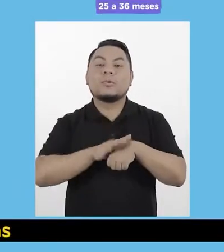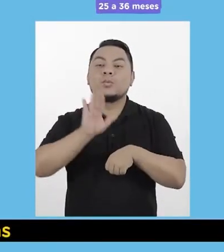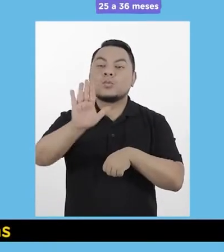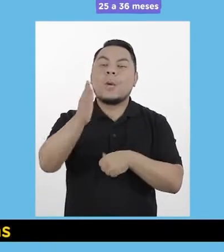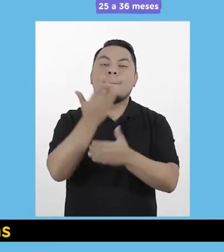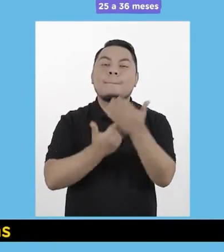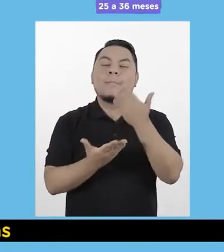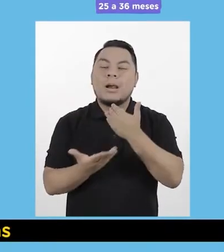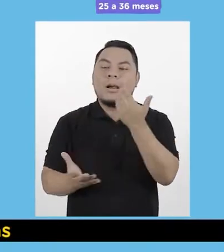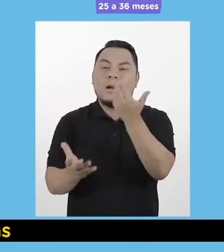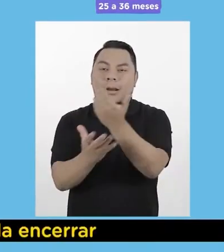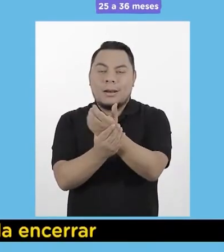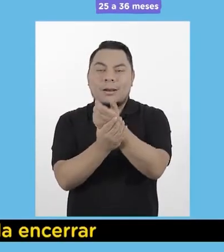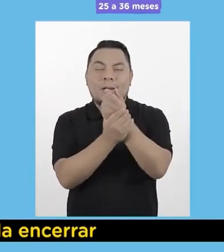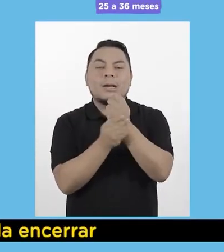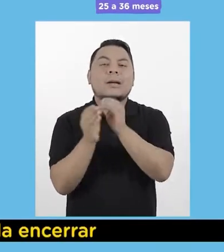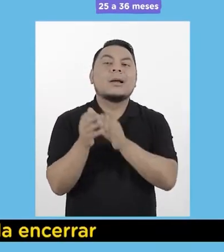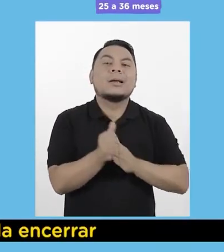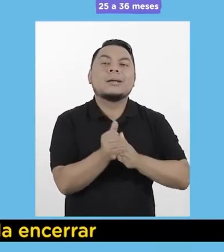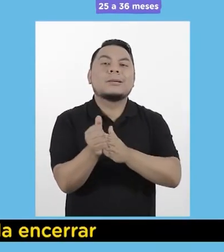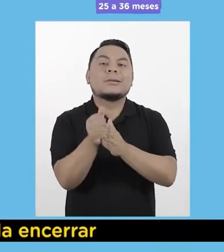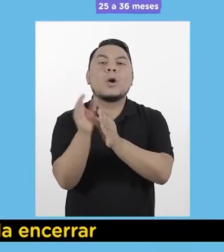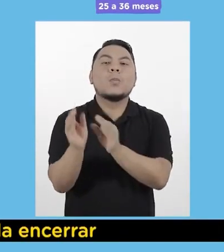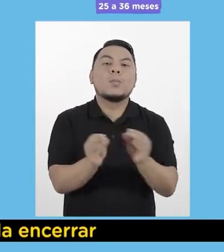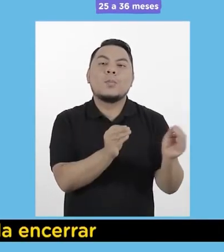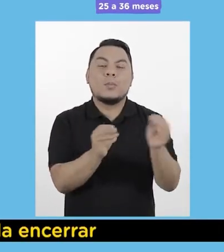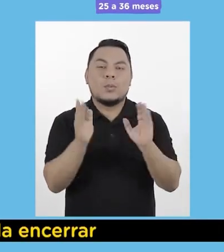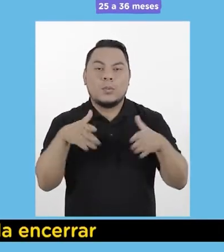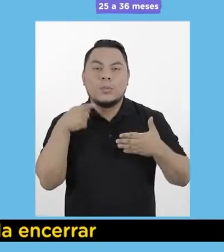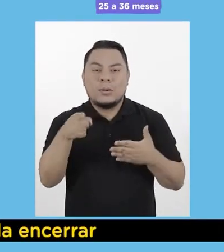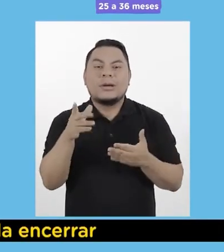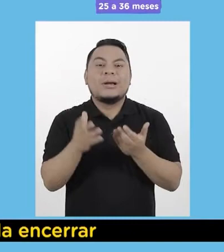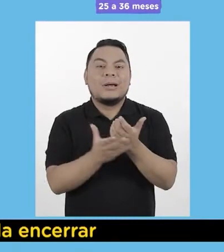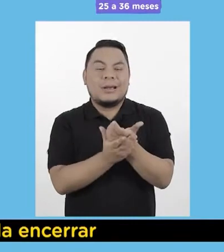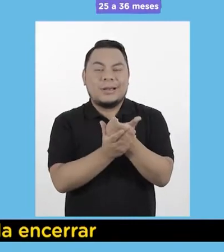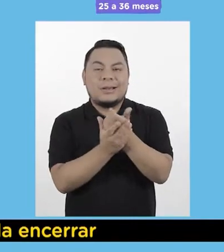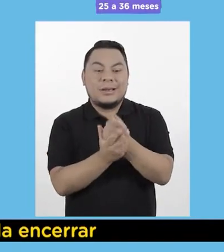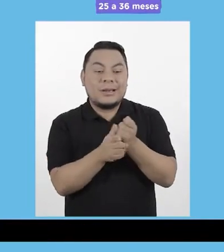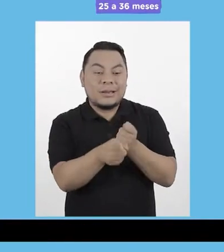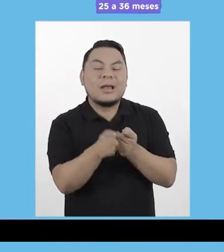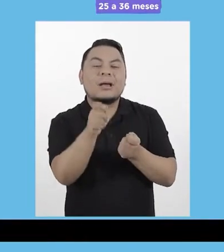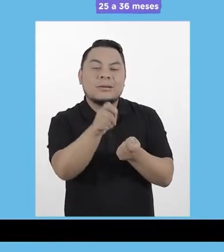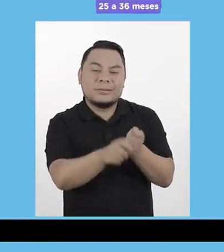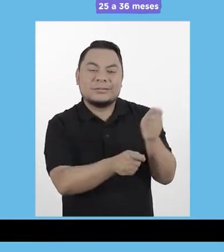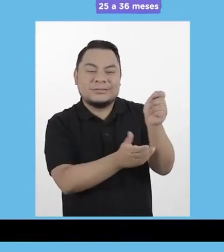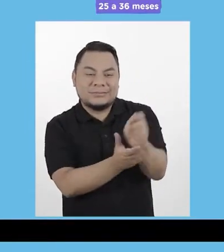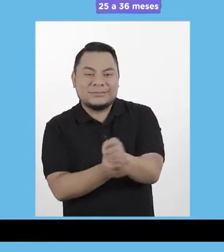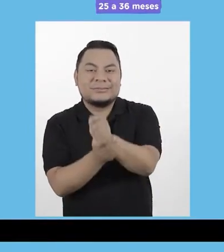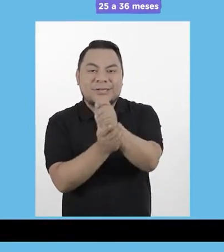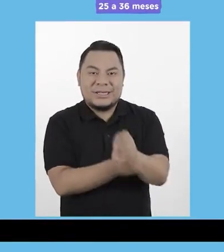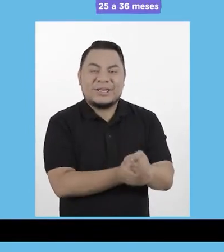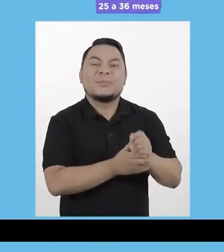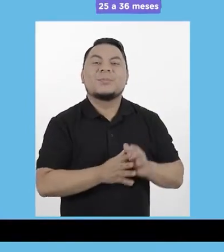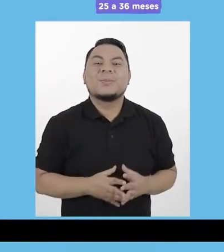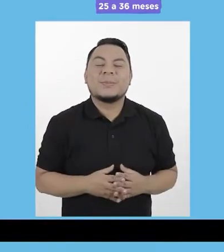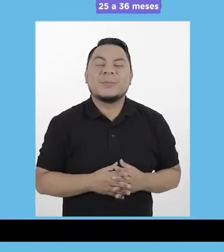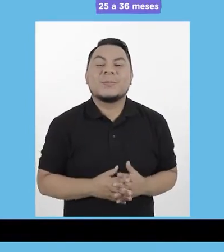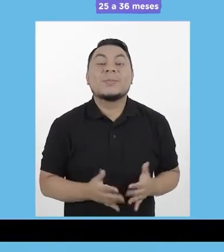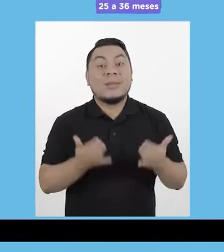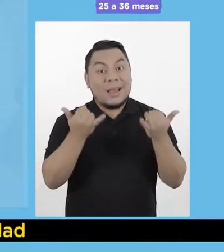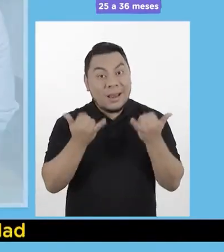manos sobre las suyas y guía sus movimientos para que pueda encerrar la imagen en un